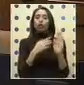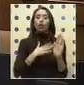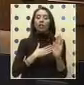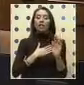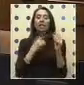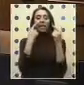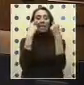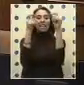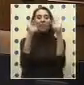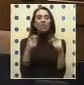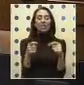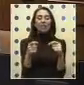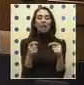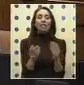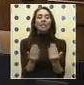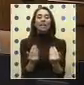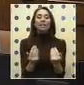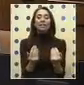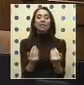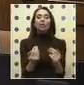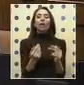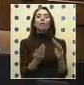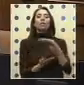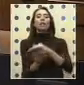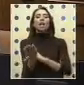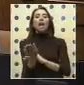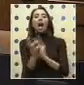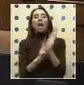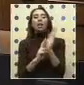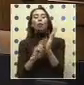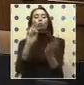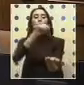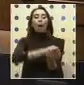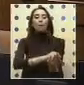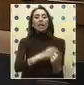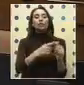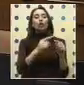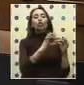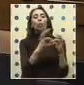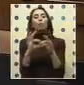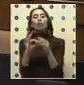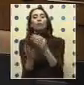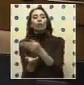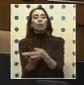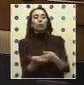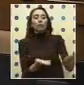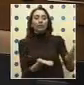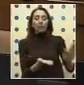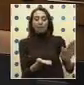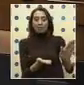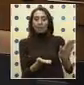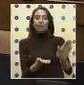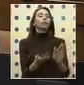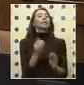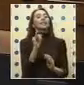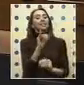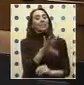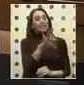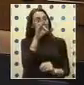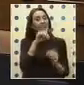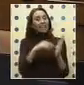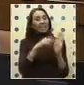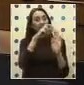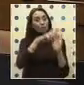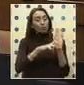revisar la necesidad de abrir este recurso de apelación a otras causales de exclusión, y si así se optare, abrir la